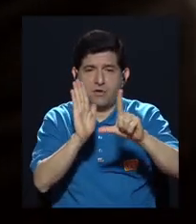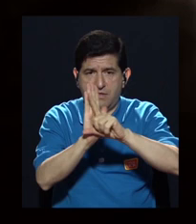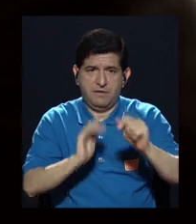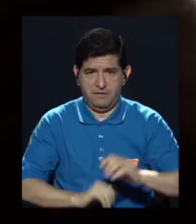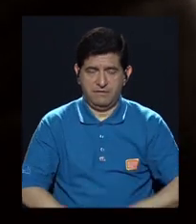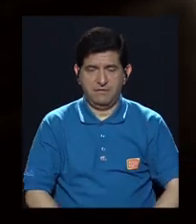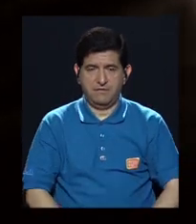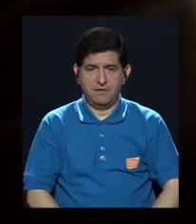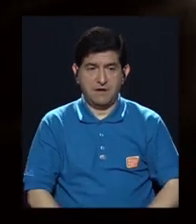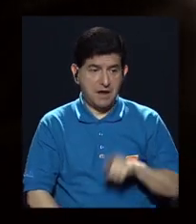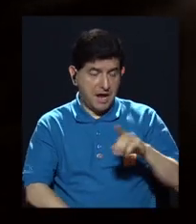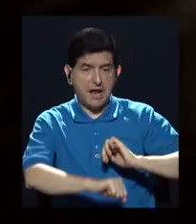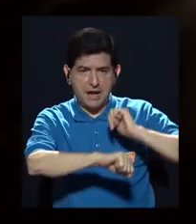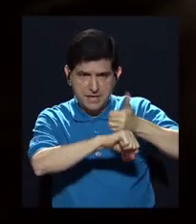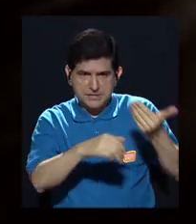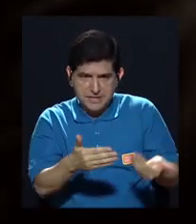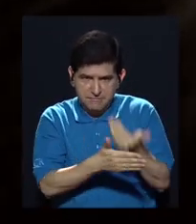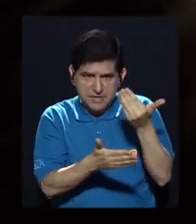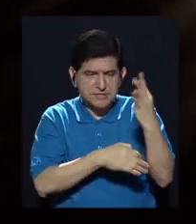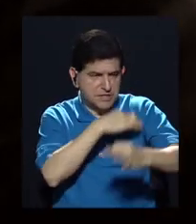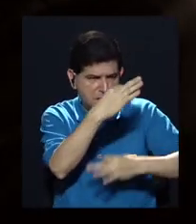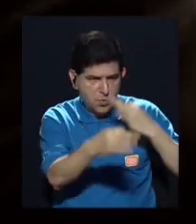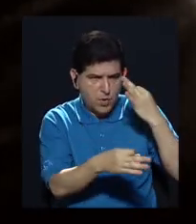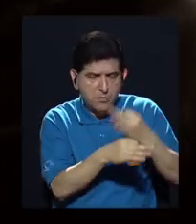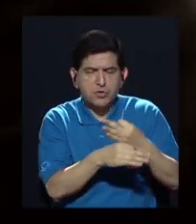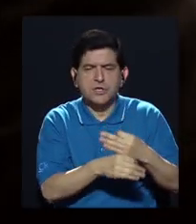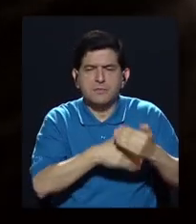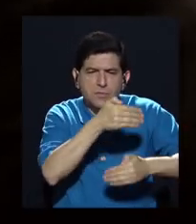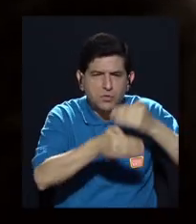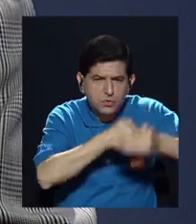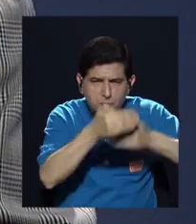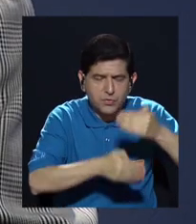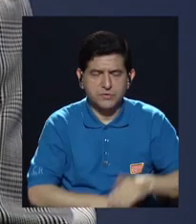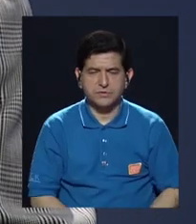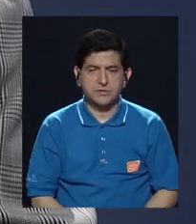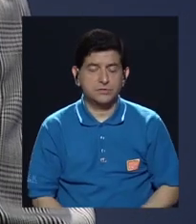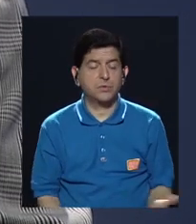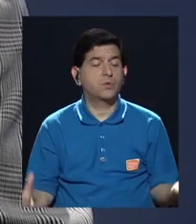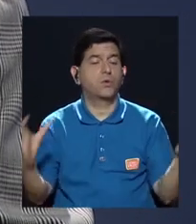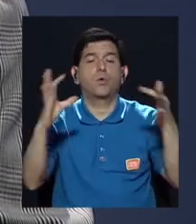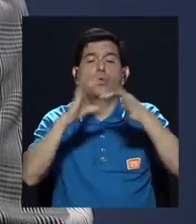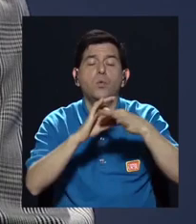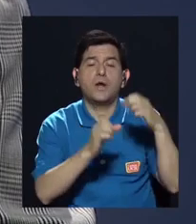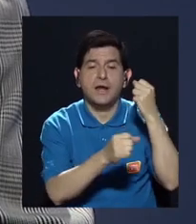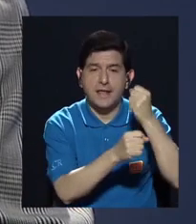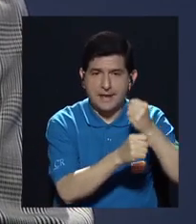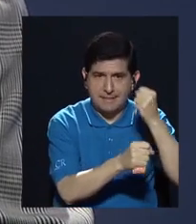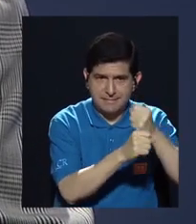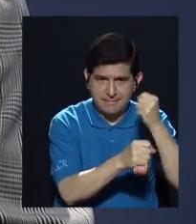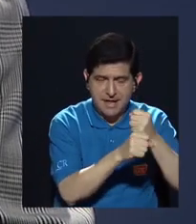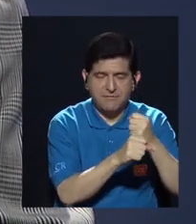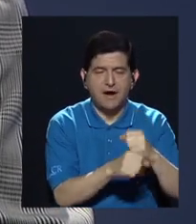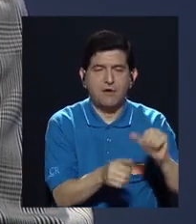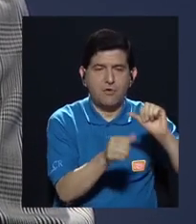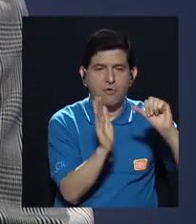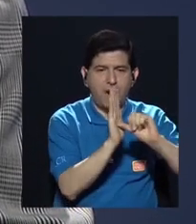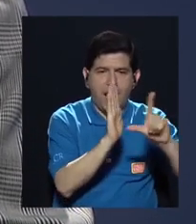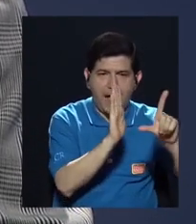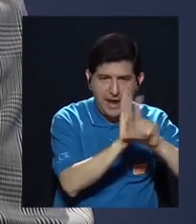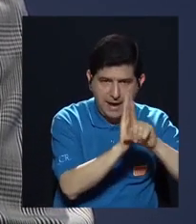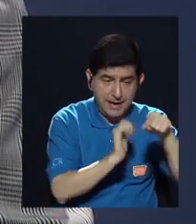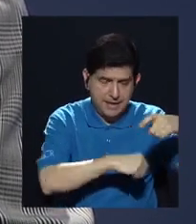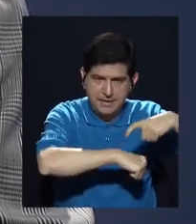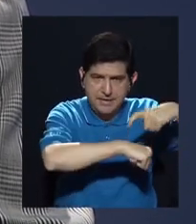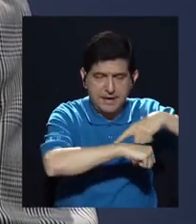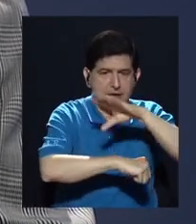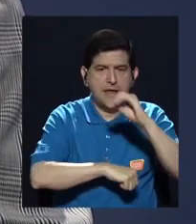En mi criterio, él crea un nuevo tipo de parlamentarismo. Cuando vincula el trabajo en el Congreso,